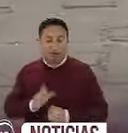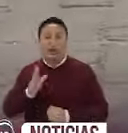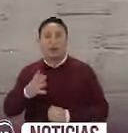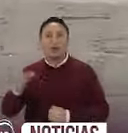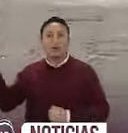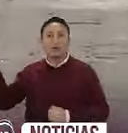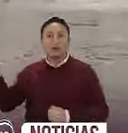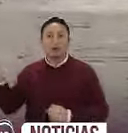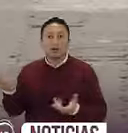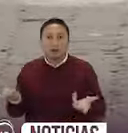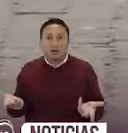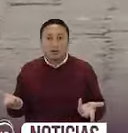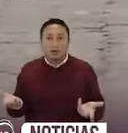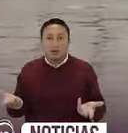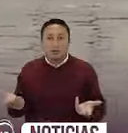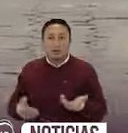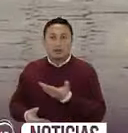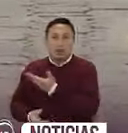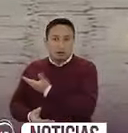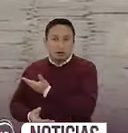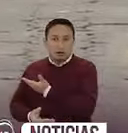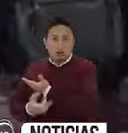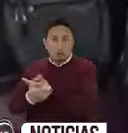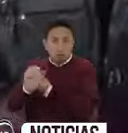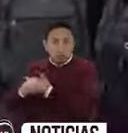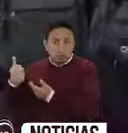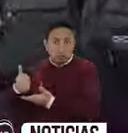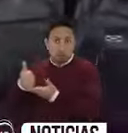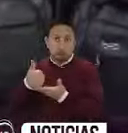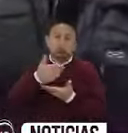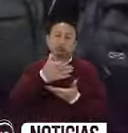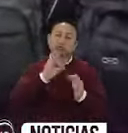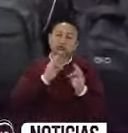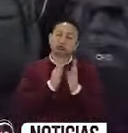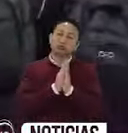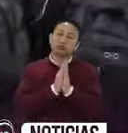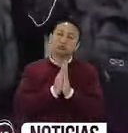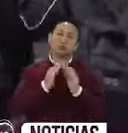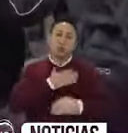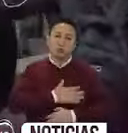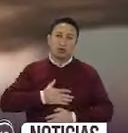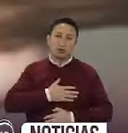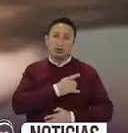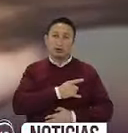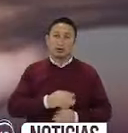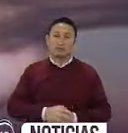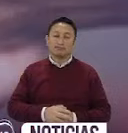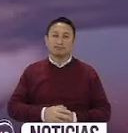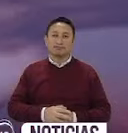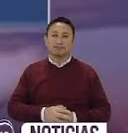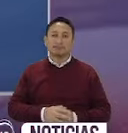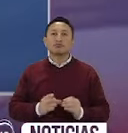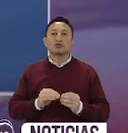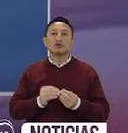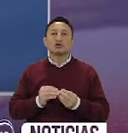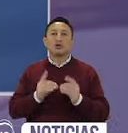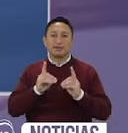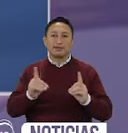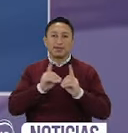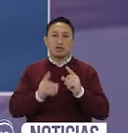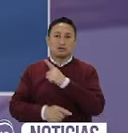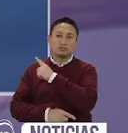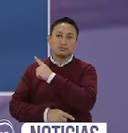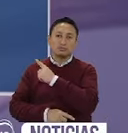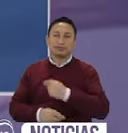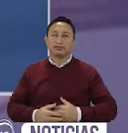Una vez que usted conoce este caso, si puede ayudar a la familia del joven que sufrió el atropello, hágalo. Los datos de la cuenta